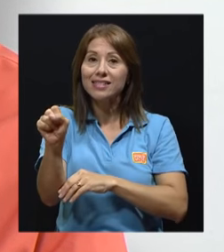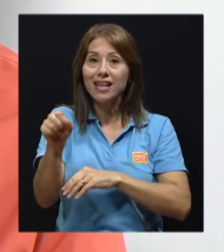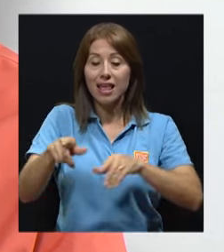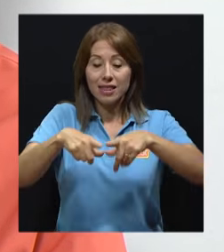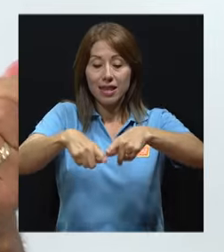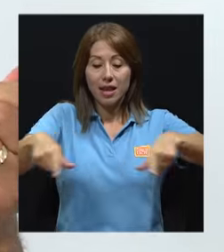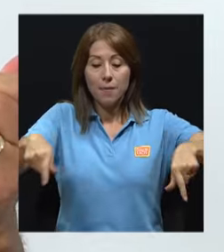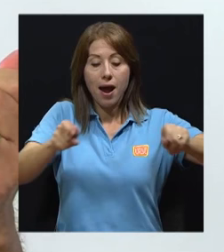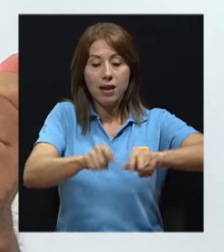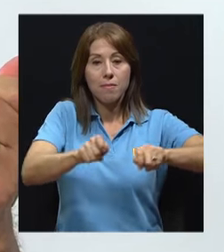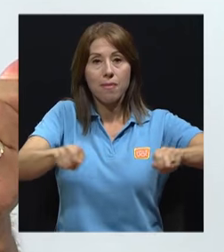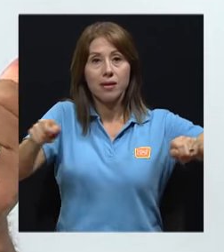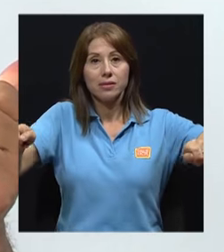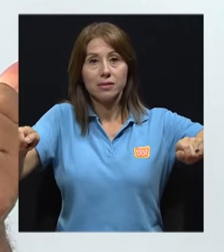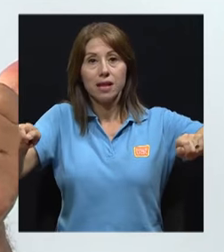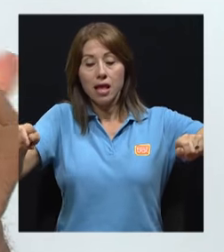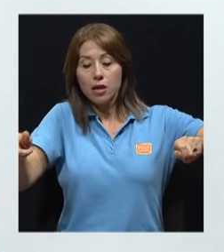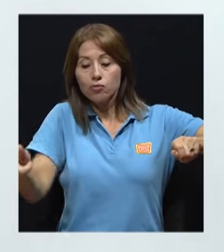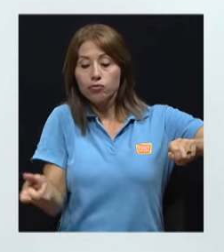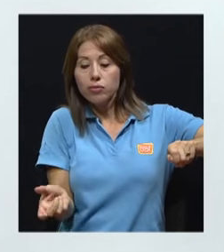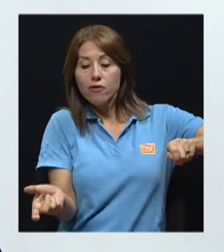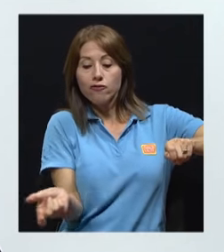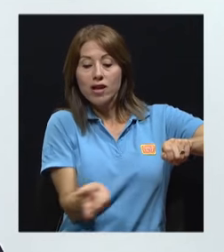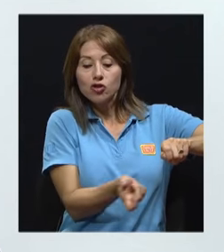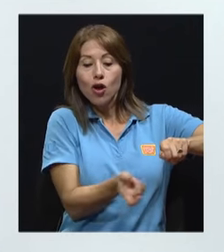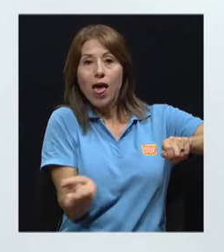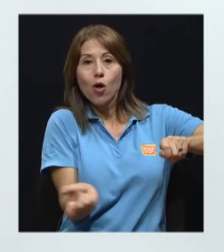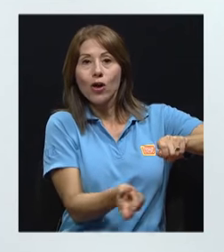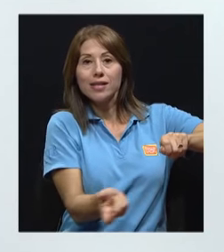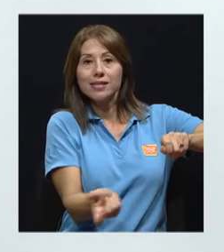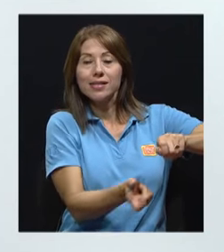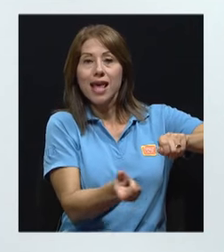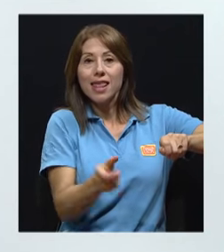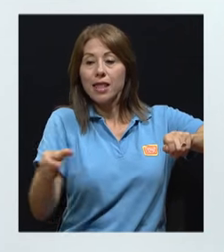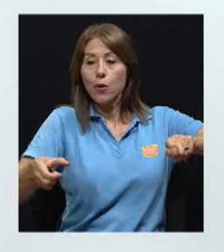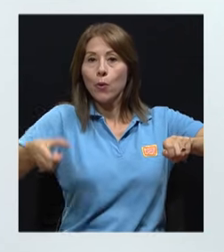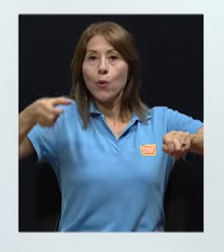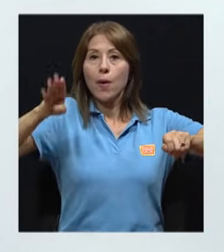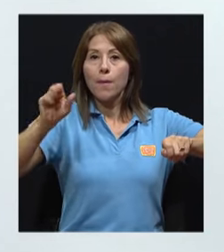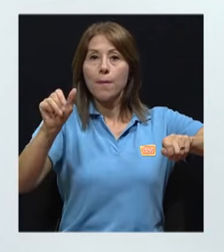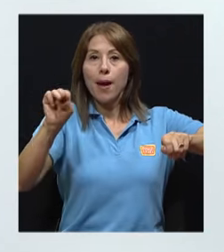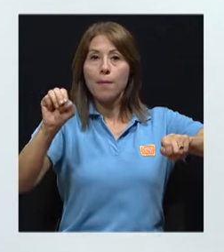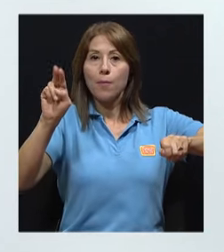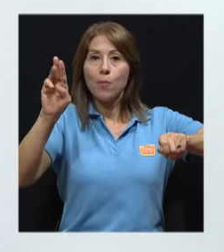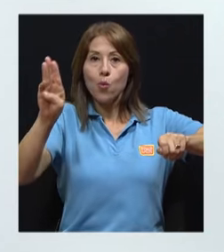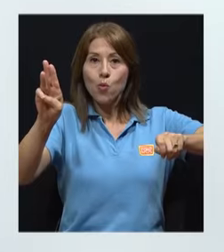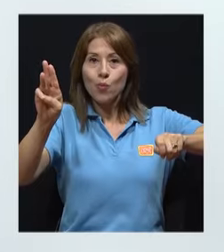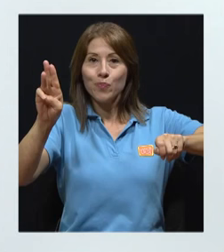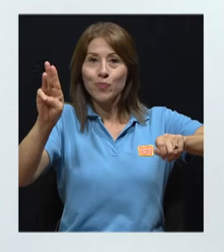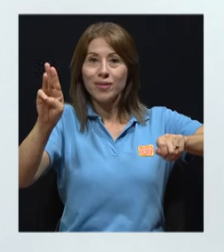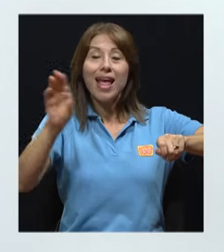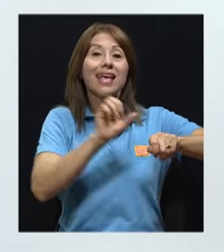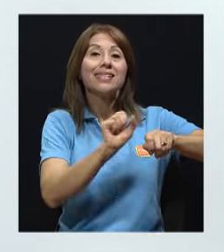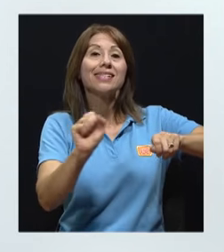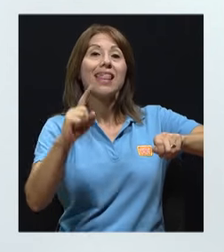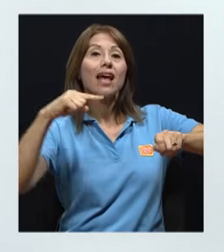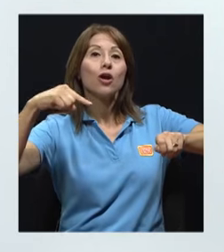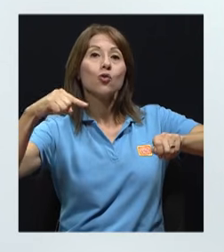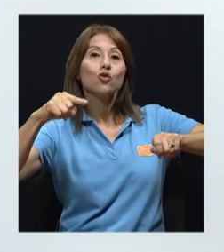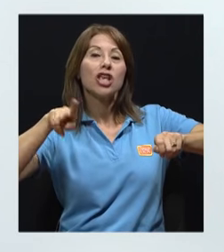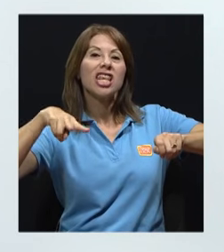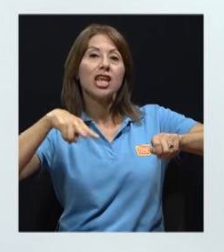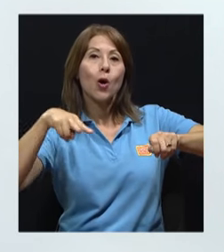ejemplo cañas tiene marimbas con resonadores de bambú eh Santa Cruz y